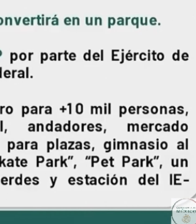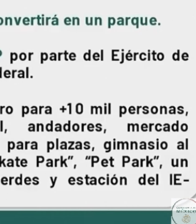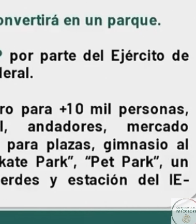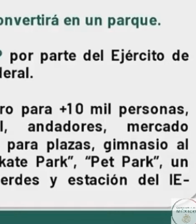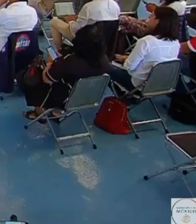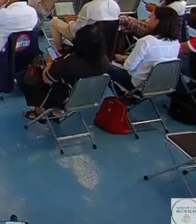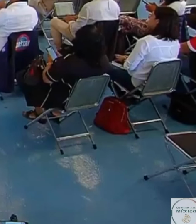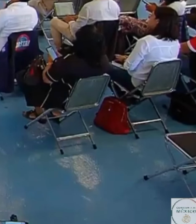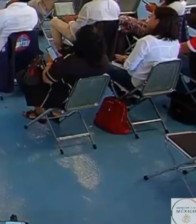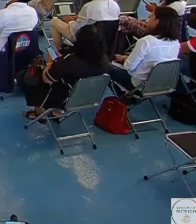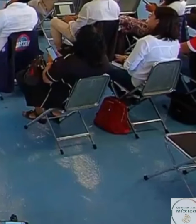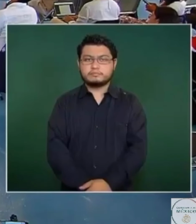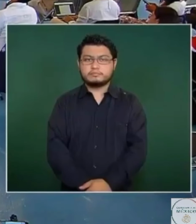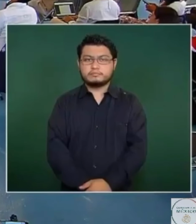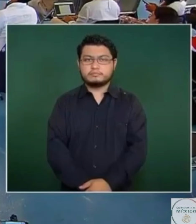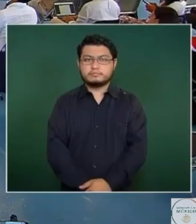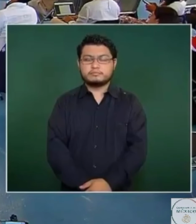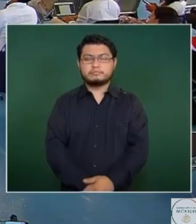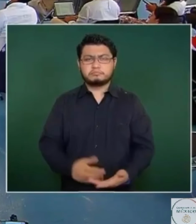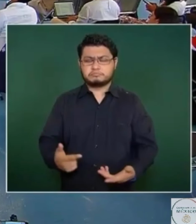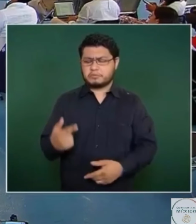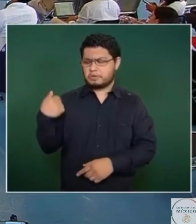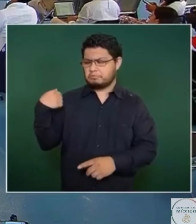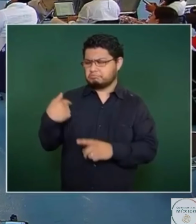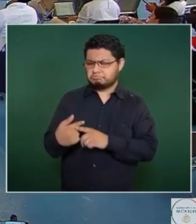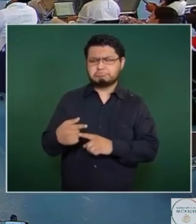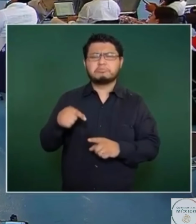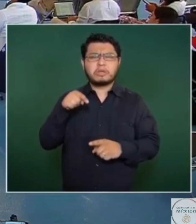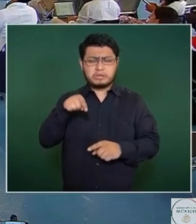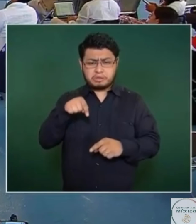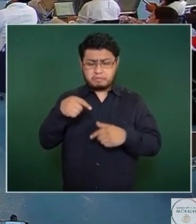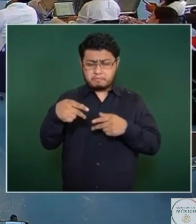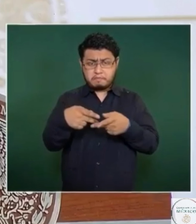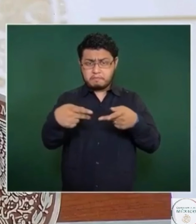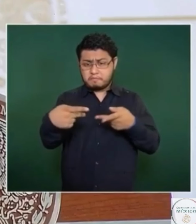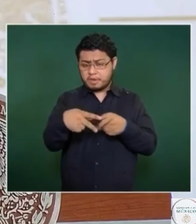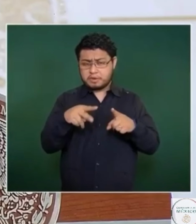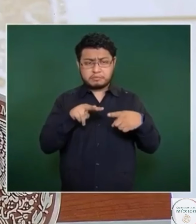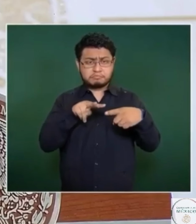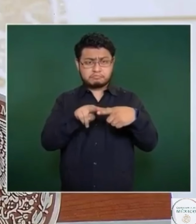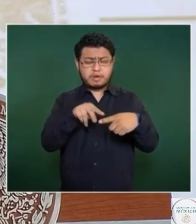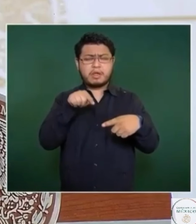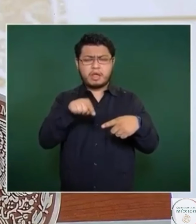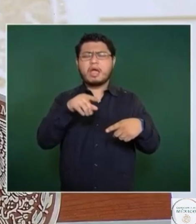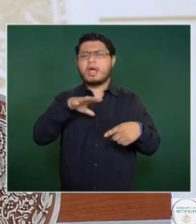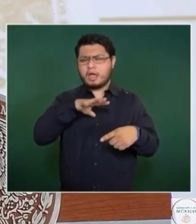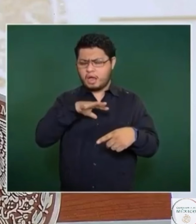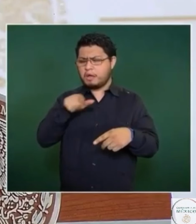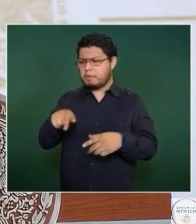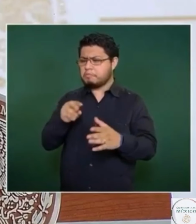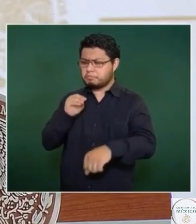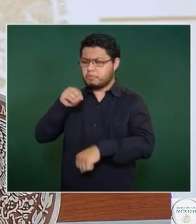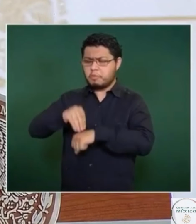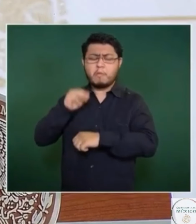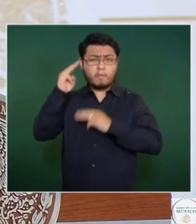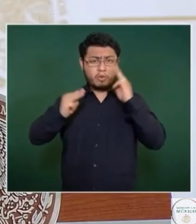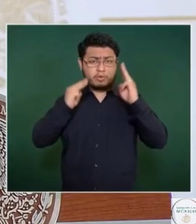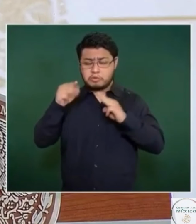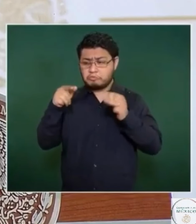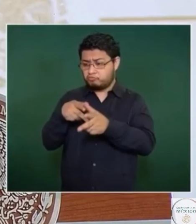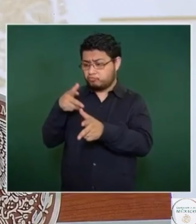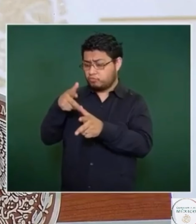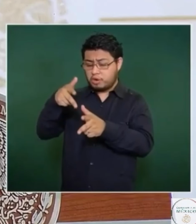esta importante obra. Comentar en términos generales, pues que este parque va a tener un anfiteatro, va a tener un museo del ferrocarril, va a tener un